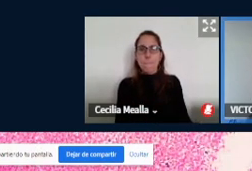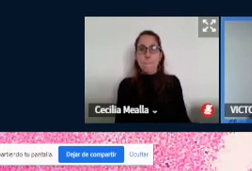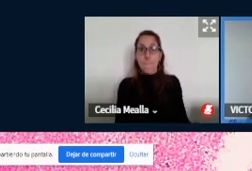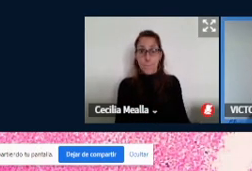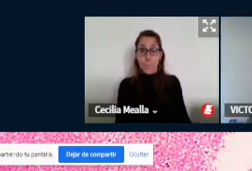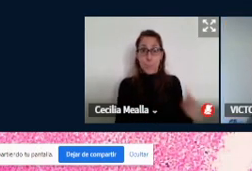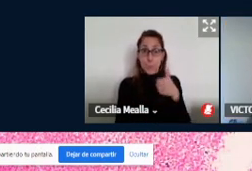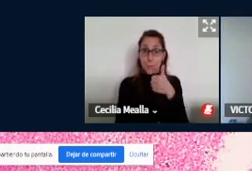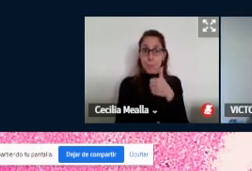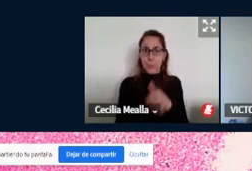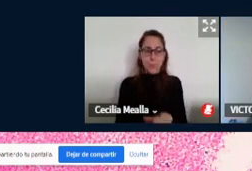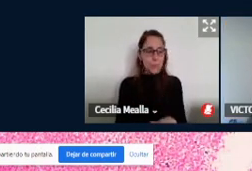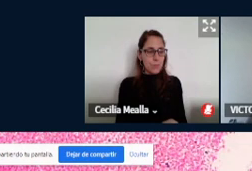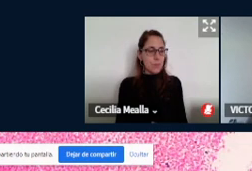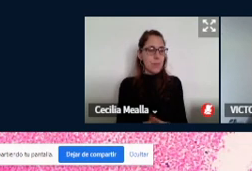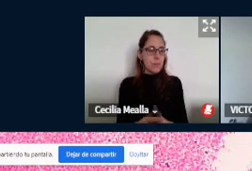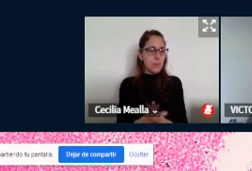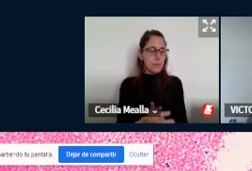¿Sí?